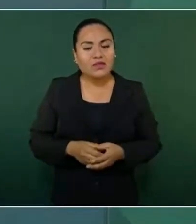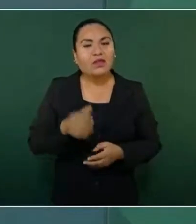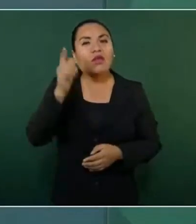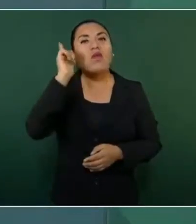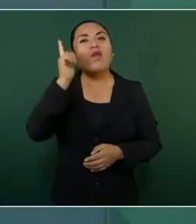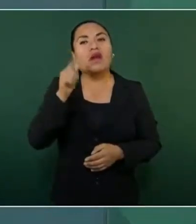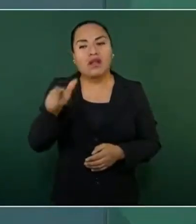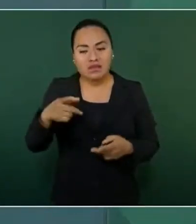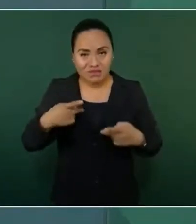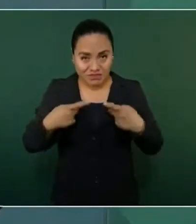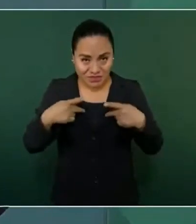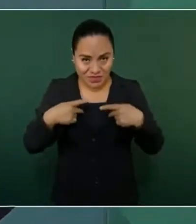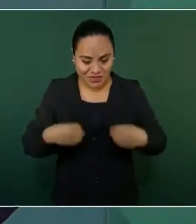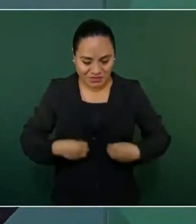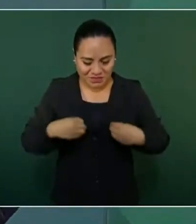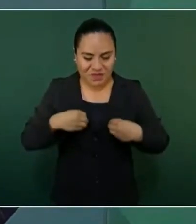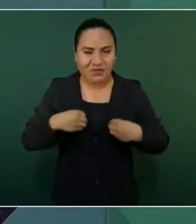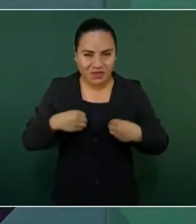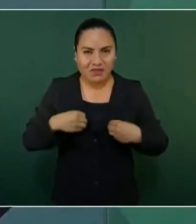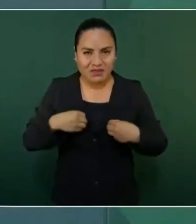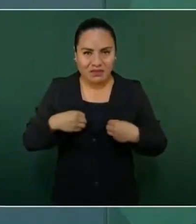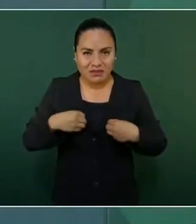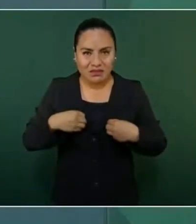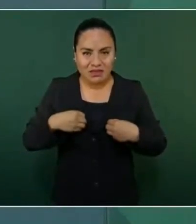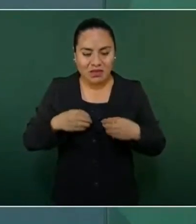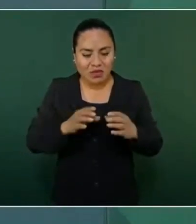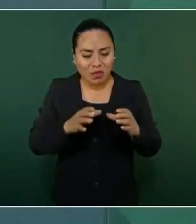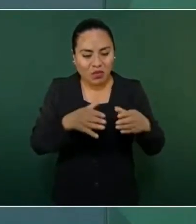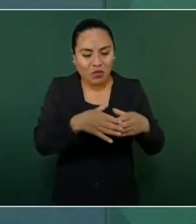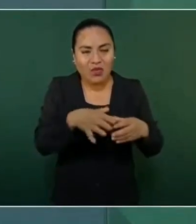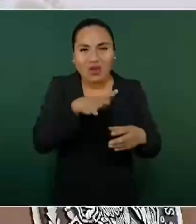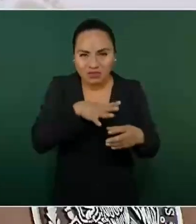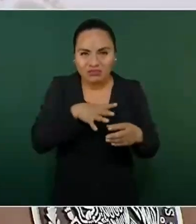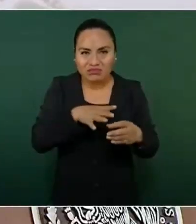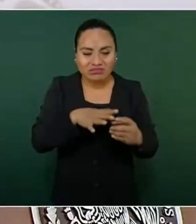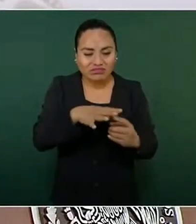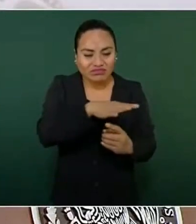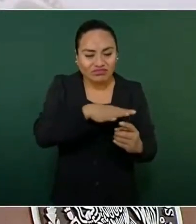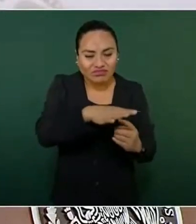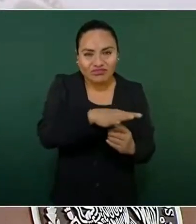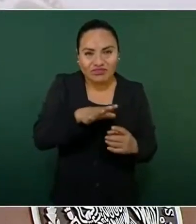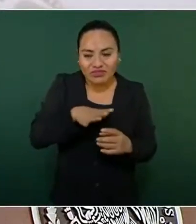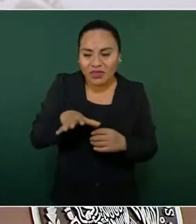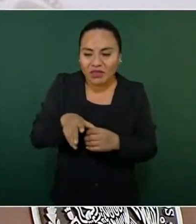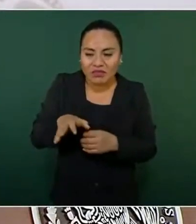pobladores de las comunidades nos ayuden, como siempre.